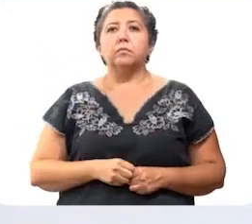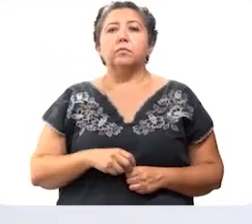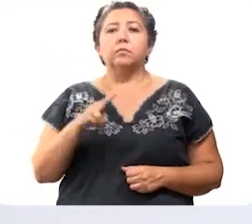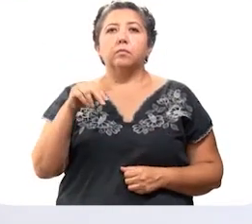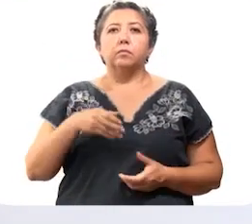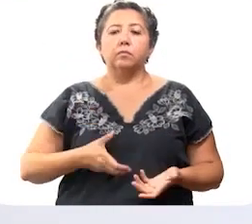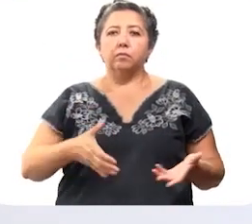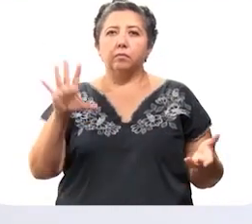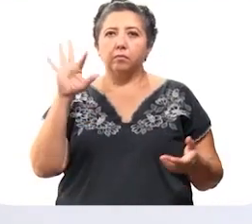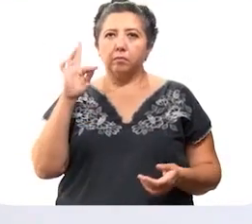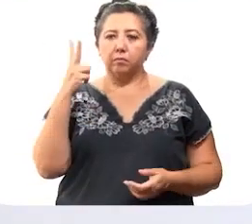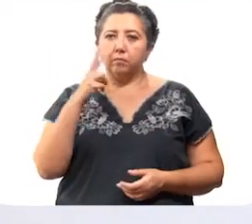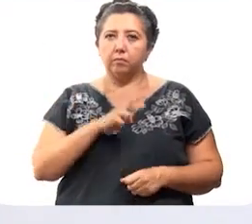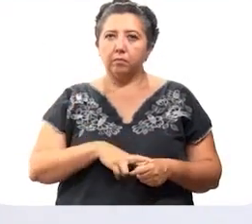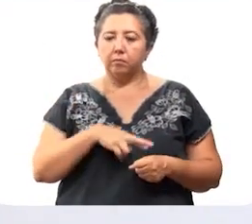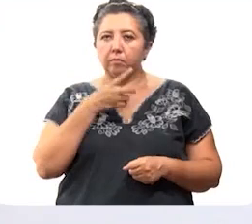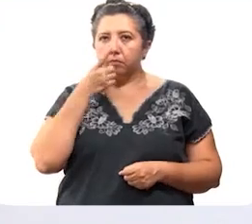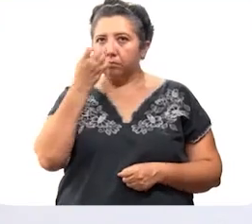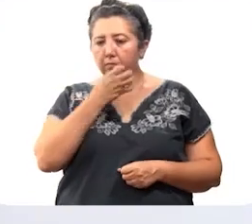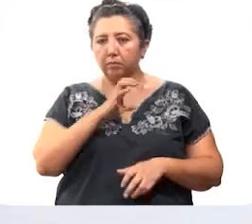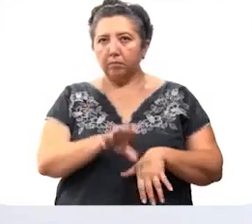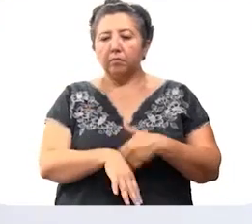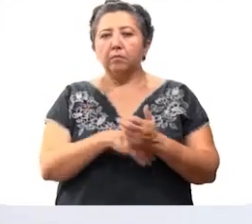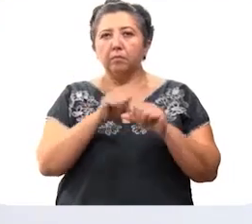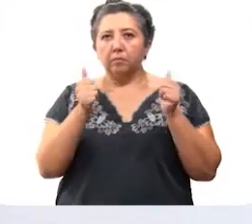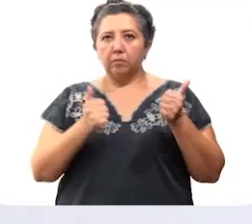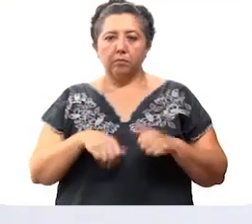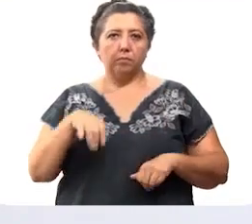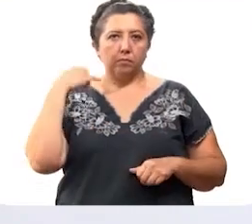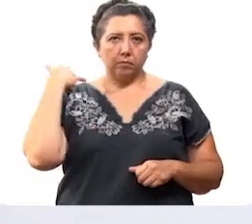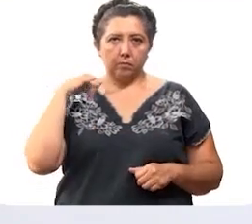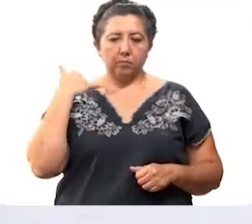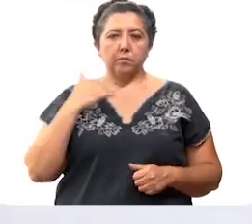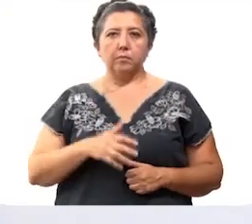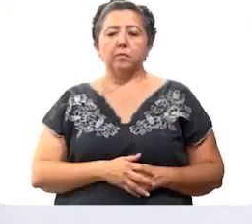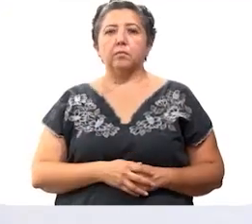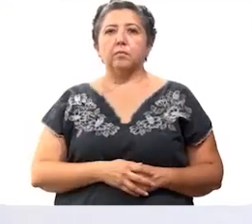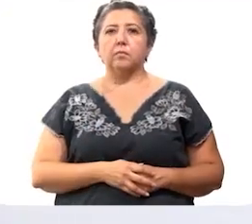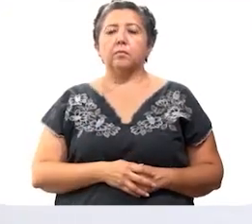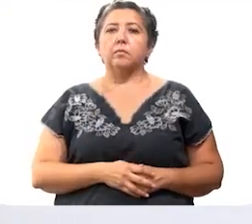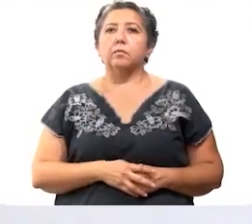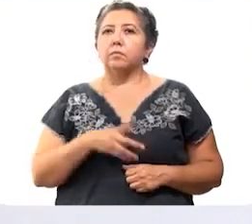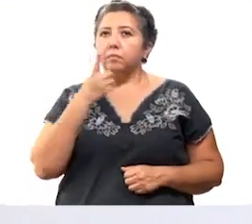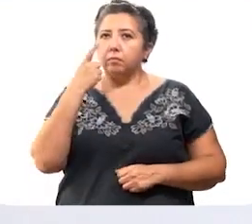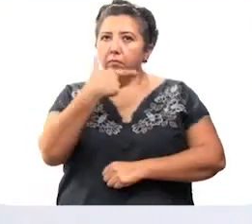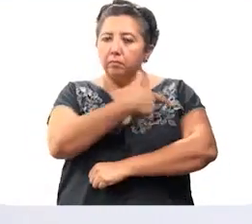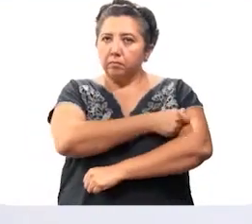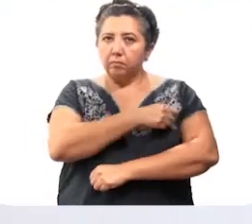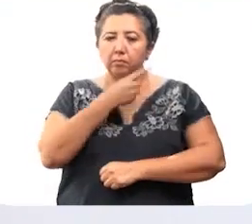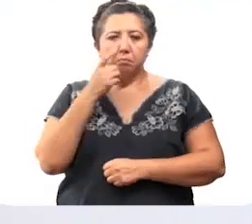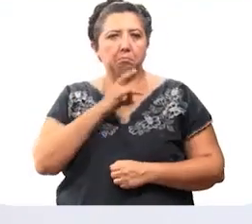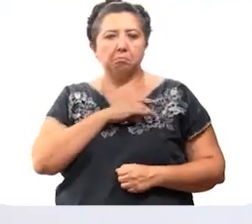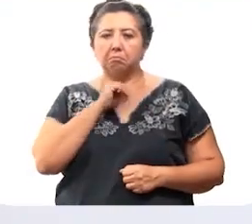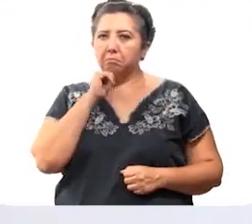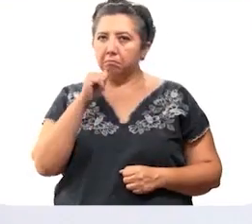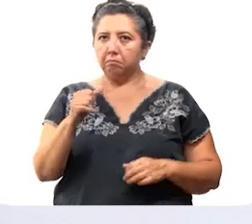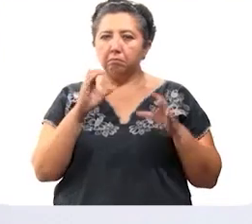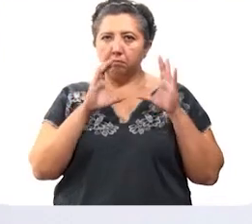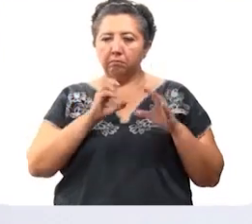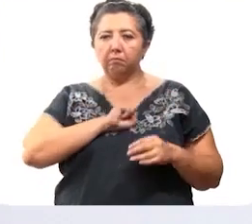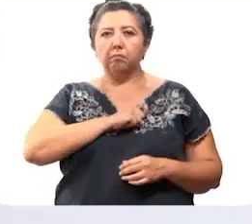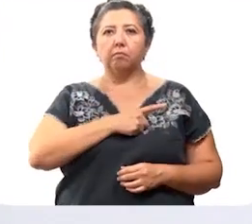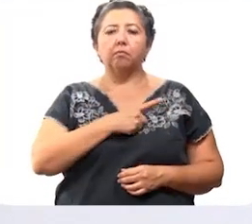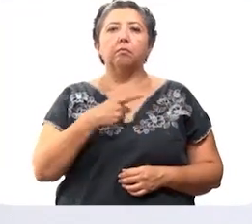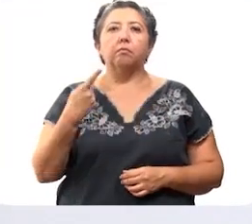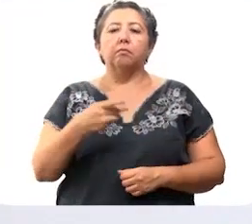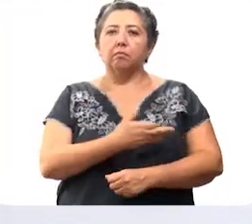Sedena en la calle 42 Sur y la Escuela Superior de Artes de Yucatán. Los invitamos a vacunarse sin temor para proteger nuestra